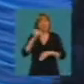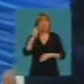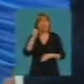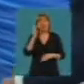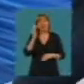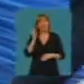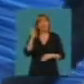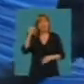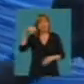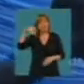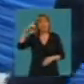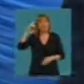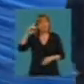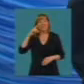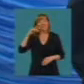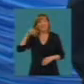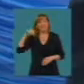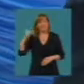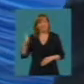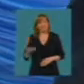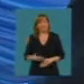Medina.